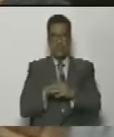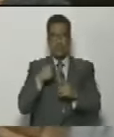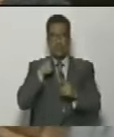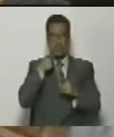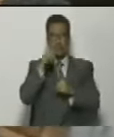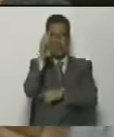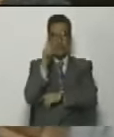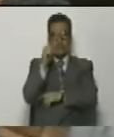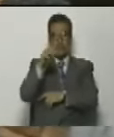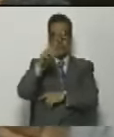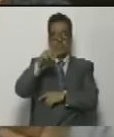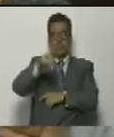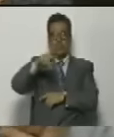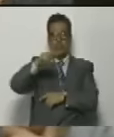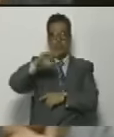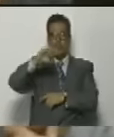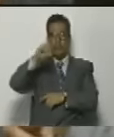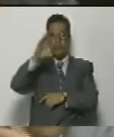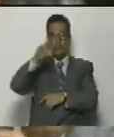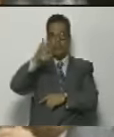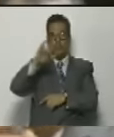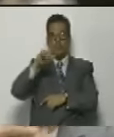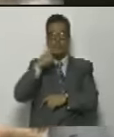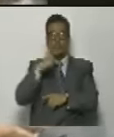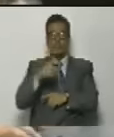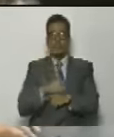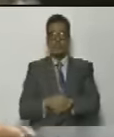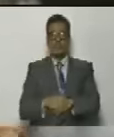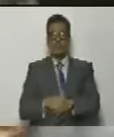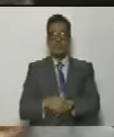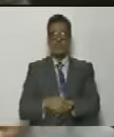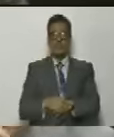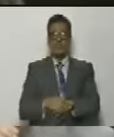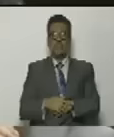el diputado Maduro Guerra, pero yo debo insistir en ello.